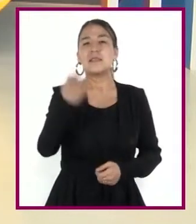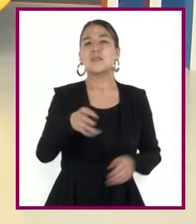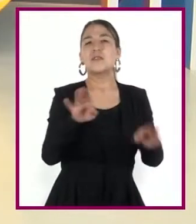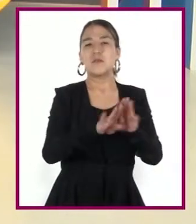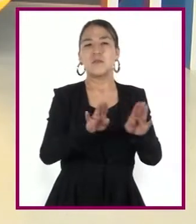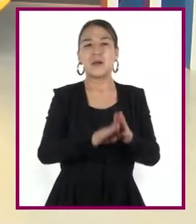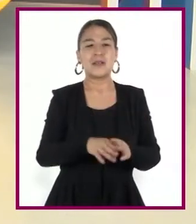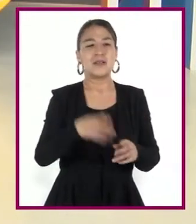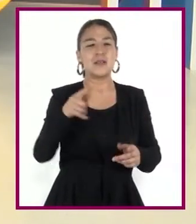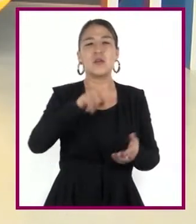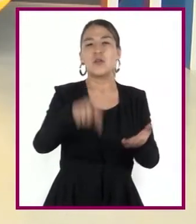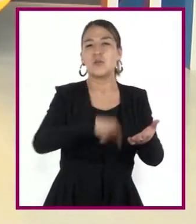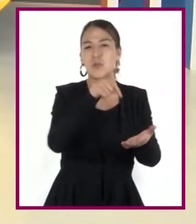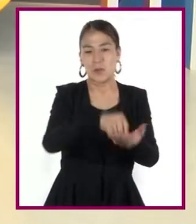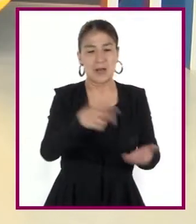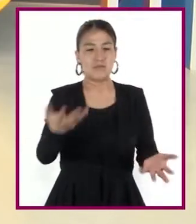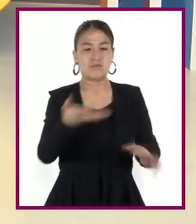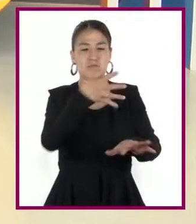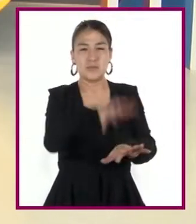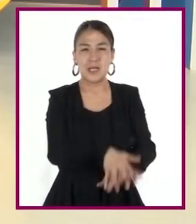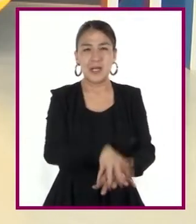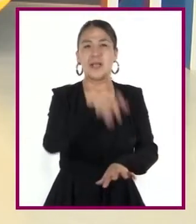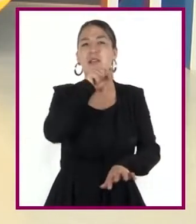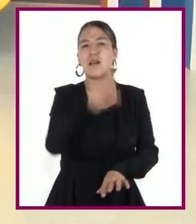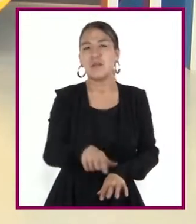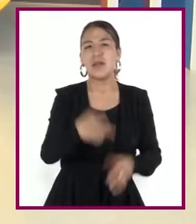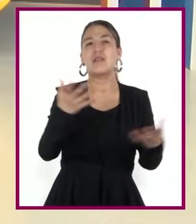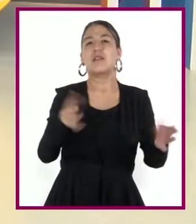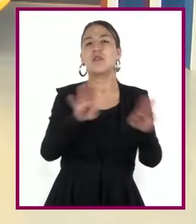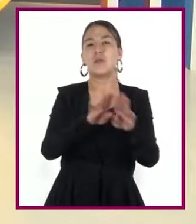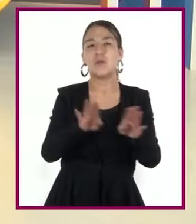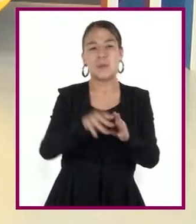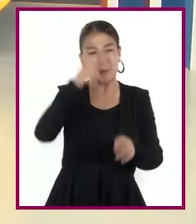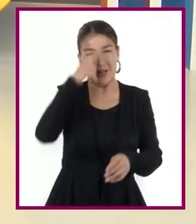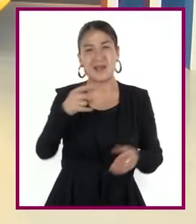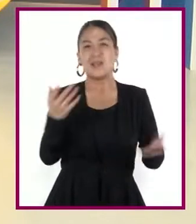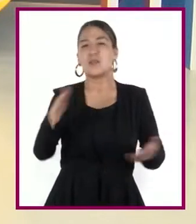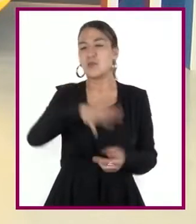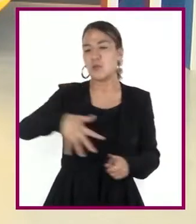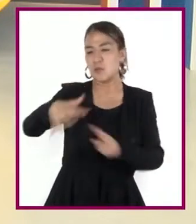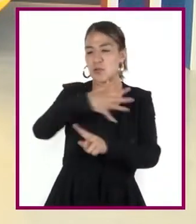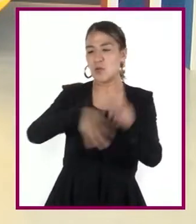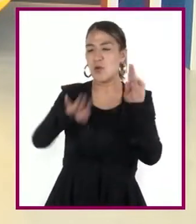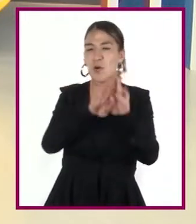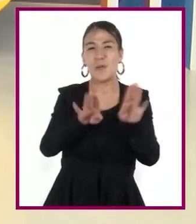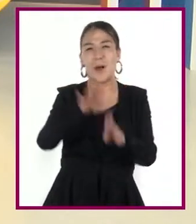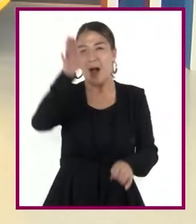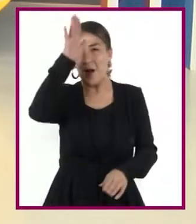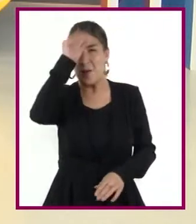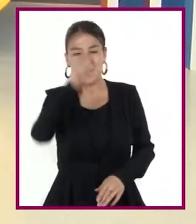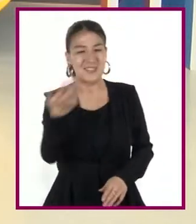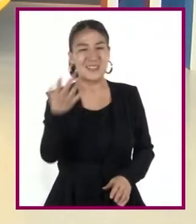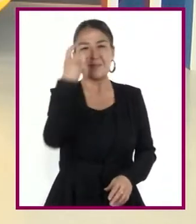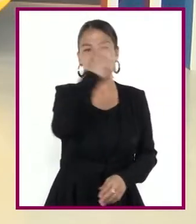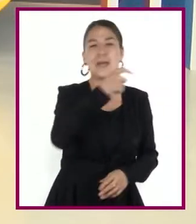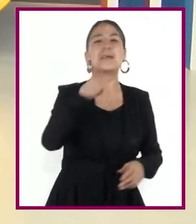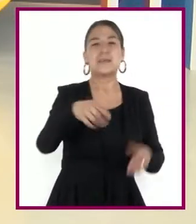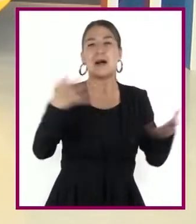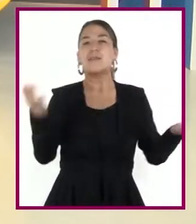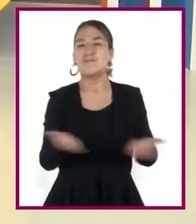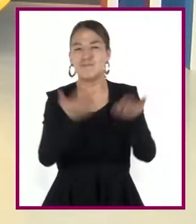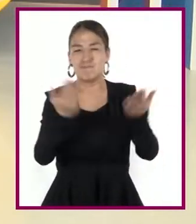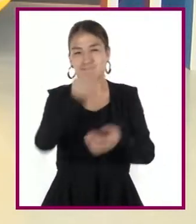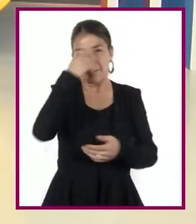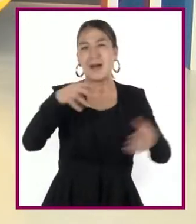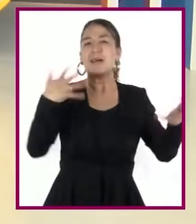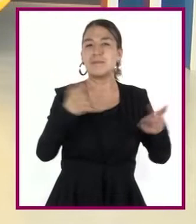generación de espacios inclusivos, la necesidad de plantear disensos para llegar a acuerdos. Da un ejemplo importante sobre la unión que